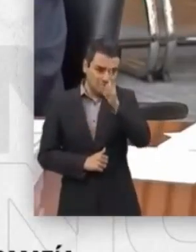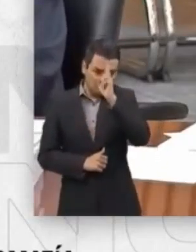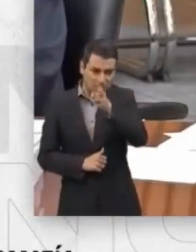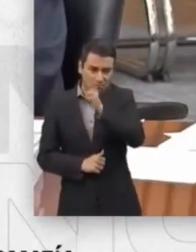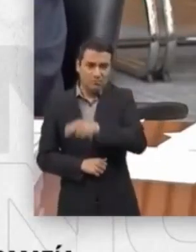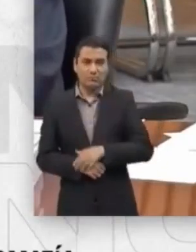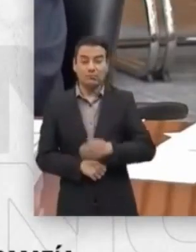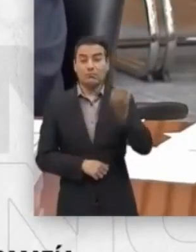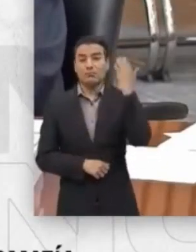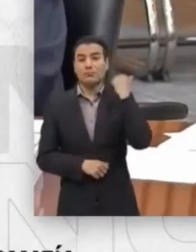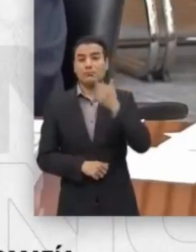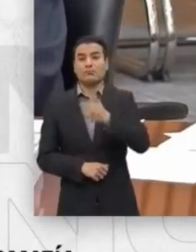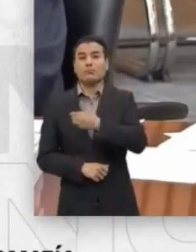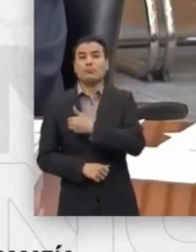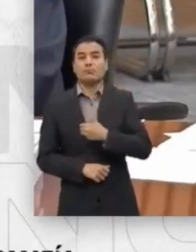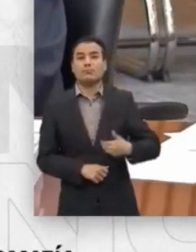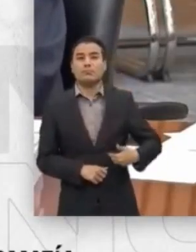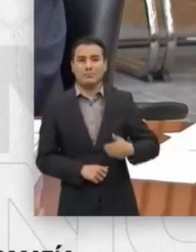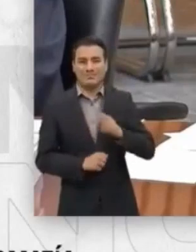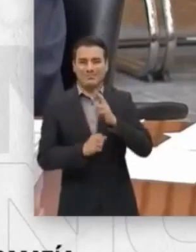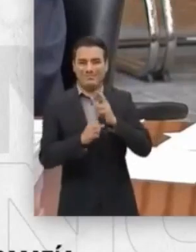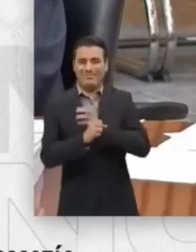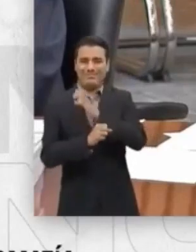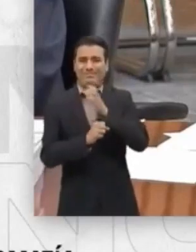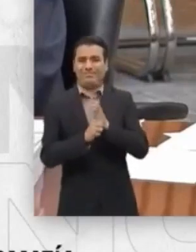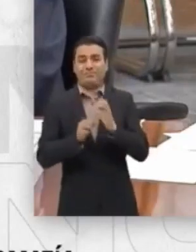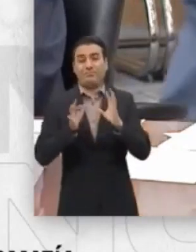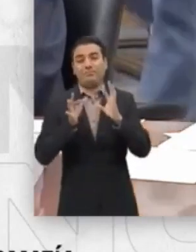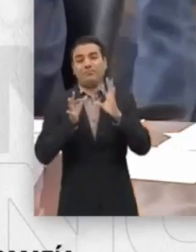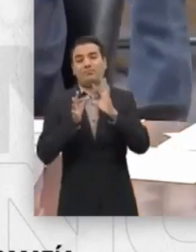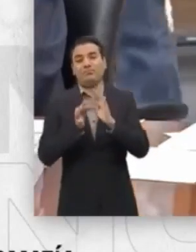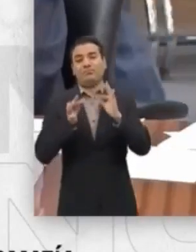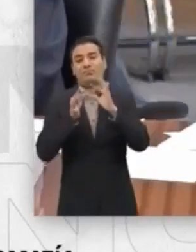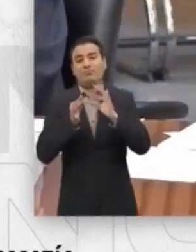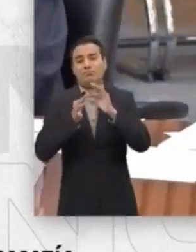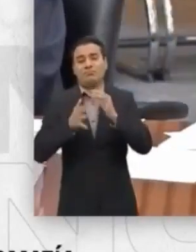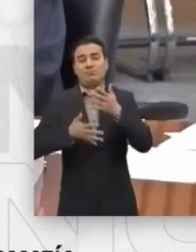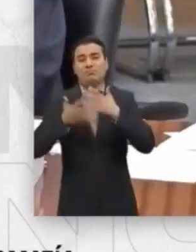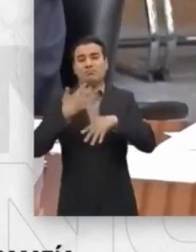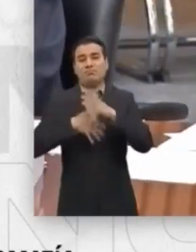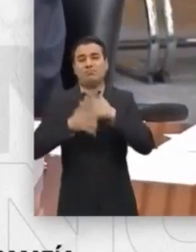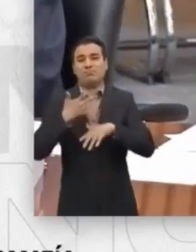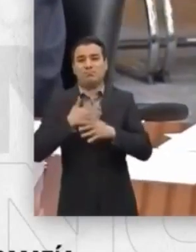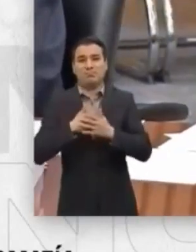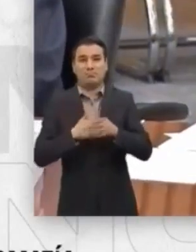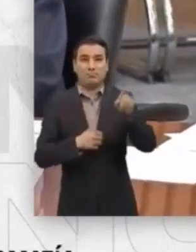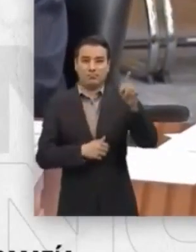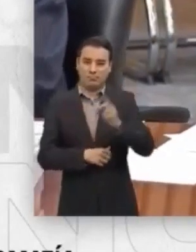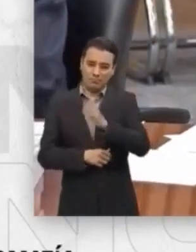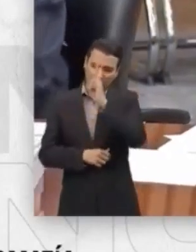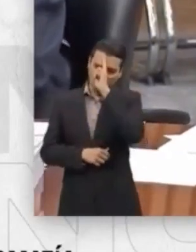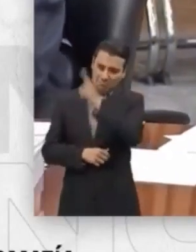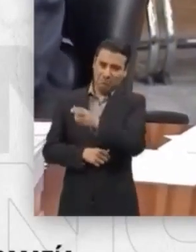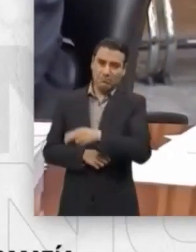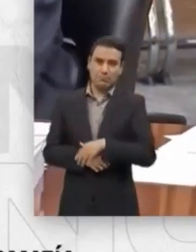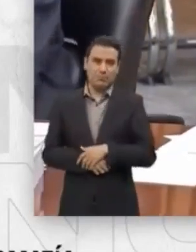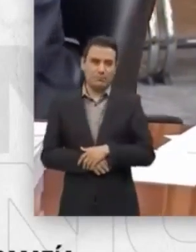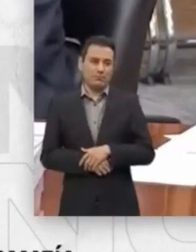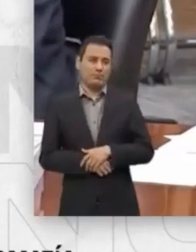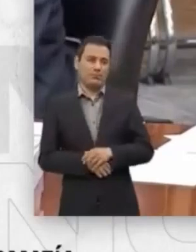por el presidente de la República para tratar de censurarlo. Eso sí ya es